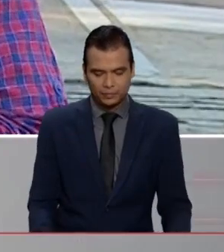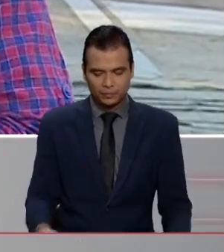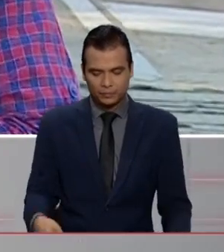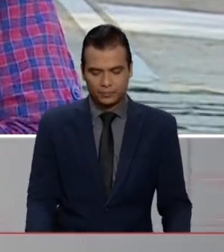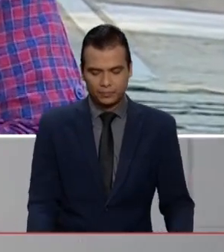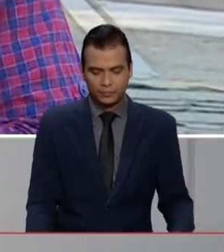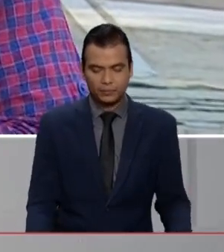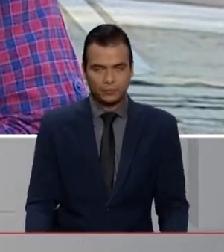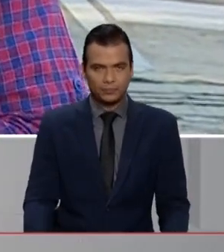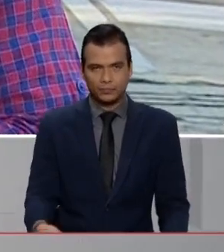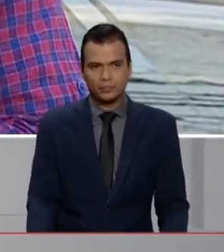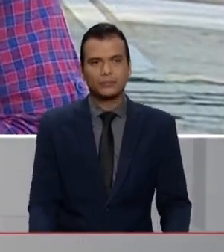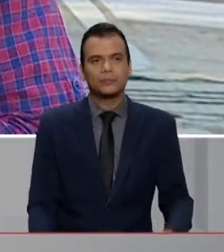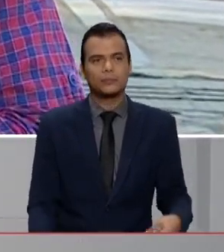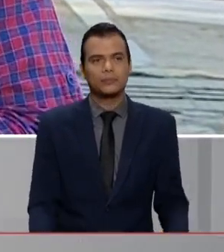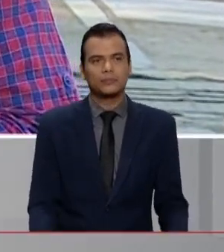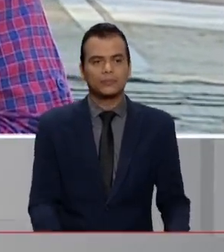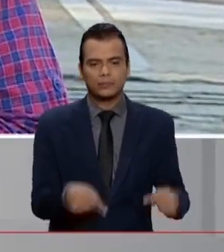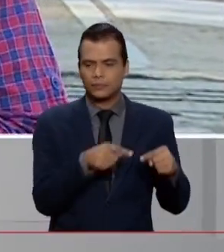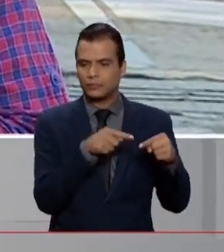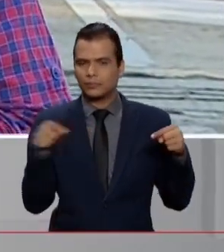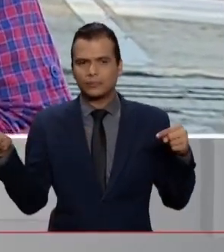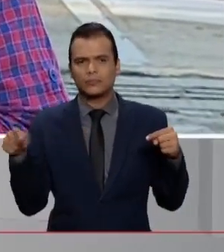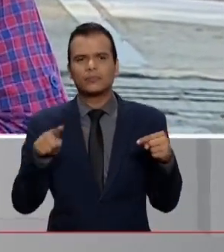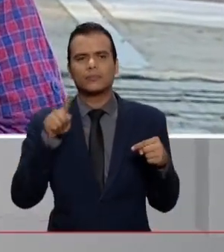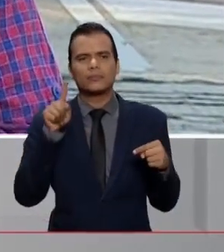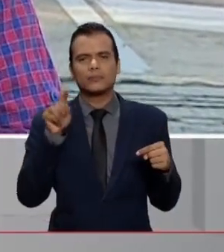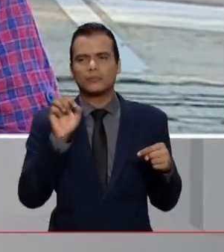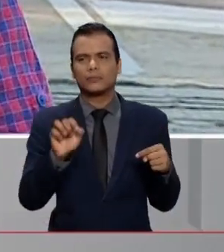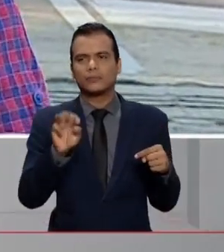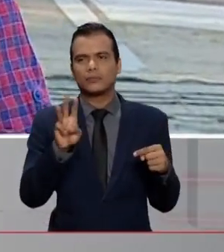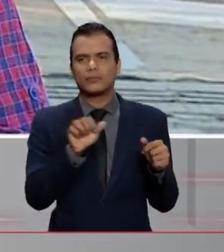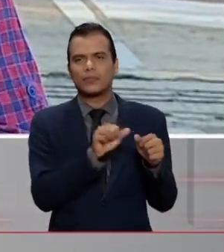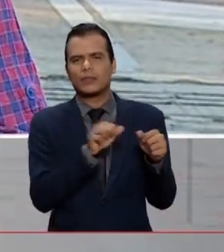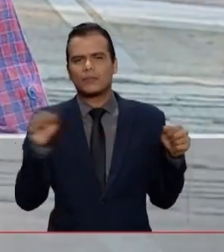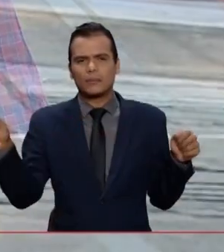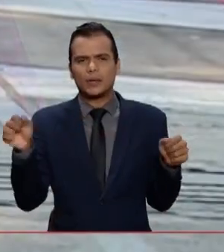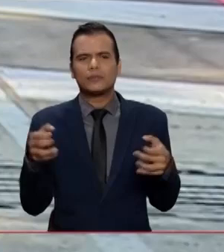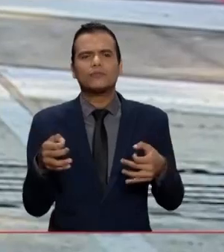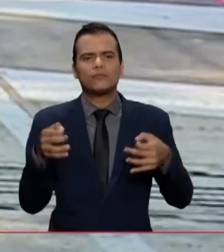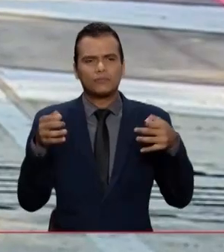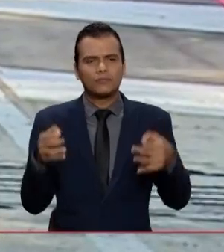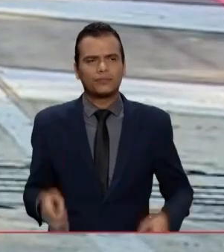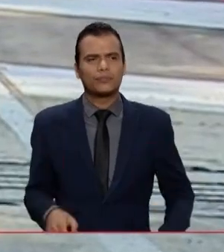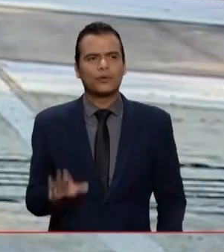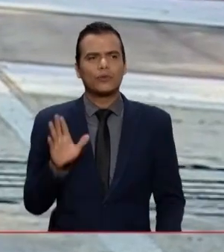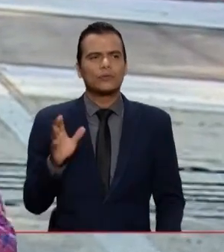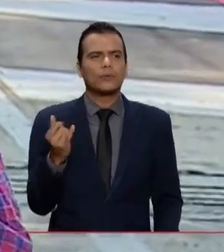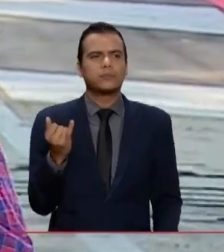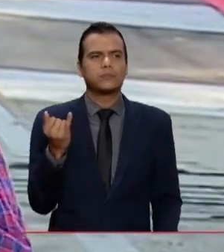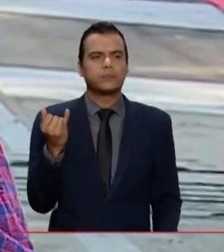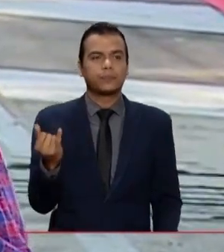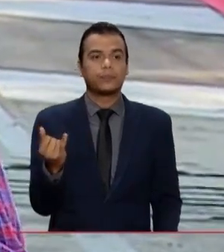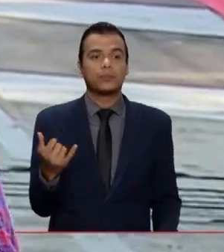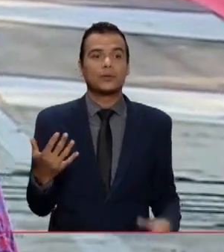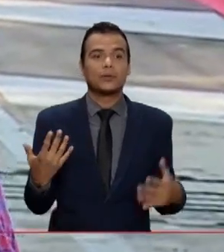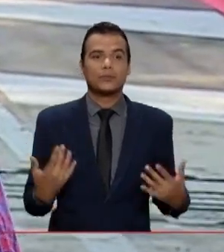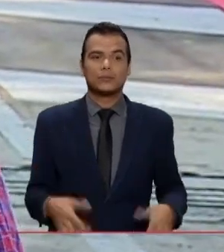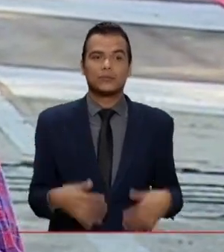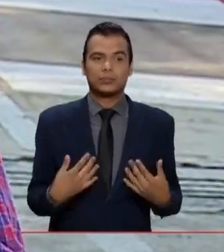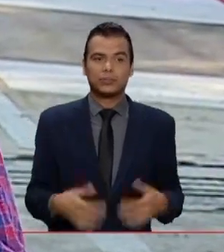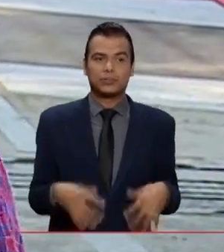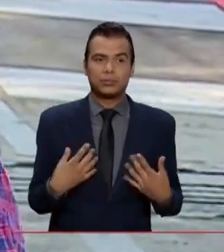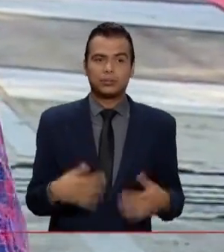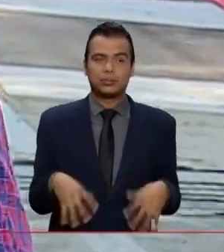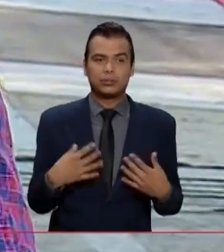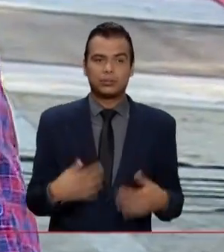Judy, son 103 metros que literalmente como dice popularmente, fue entre la vida y la muerte, prácticamente